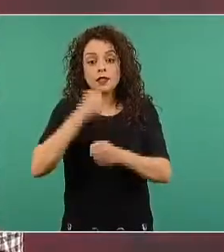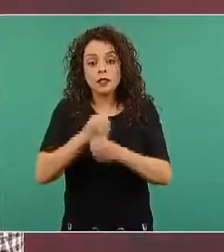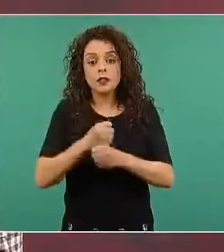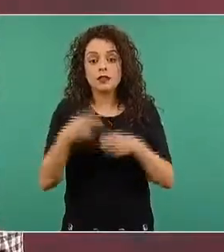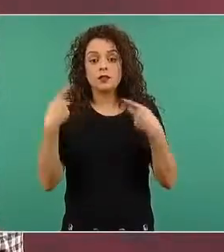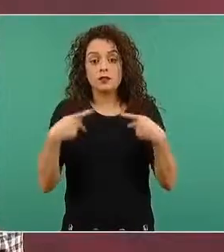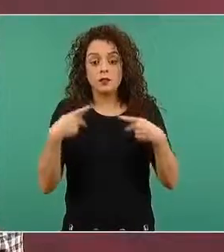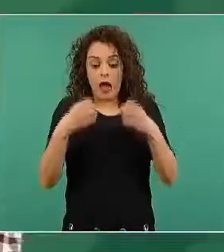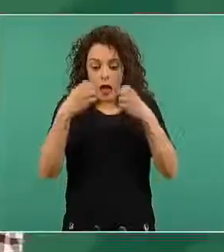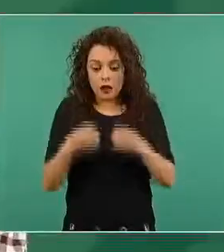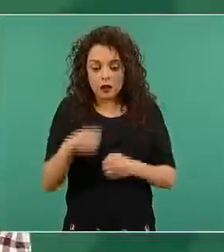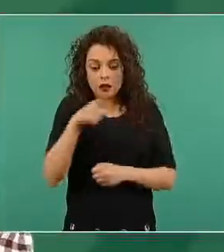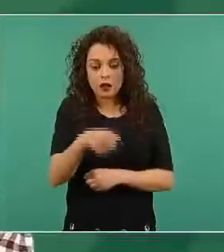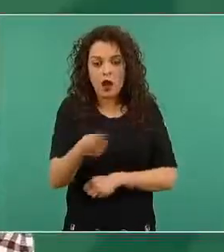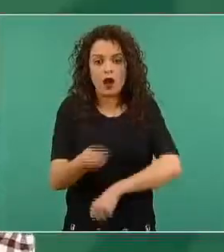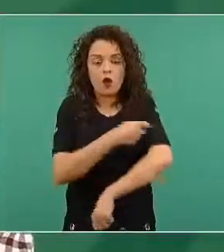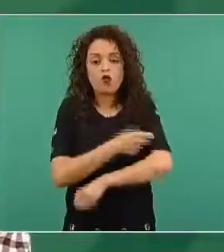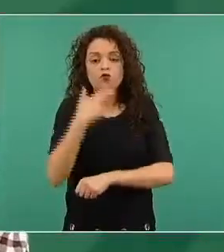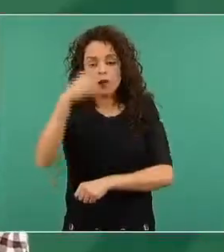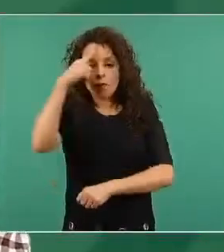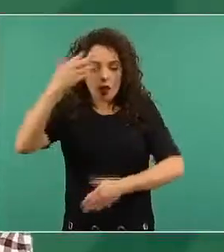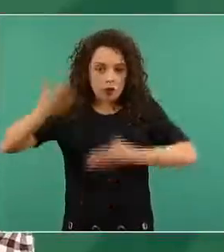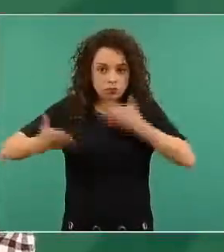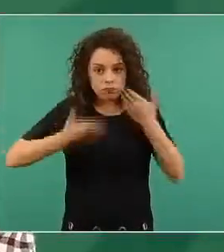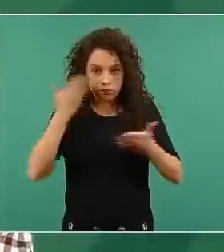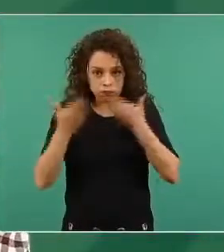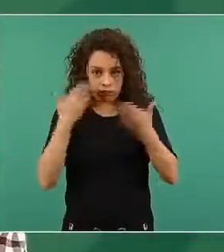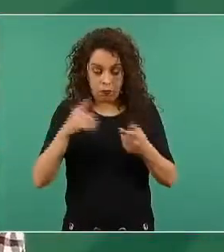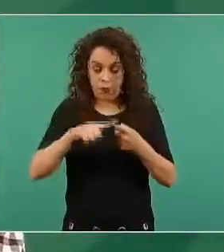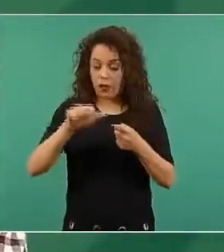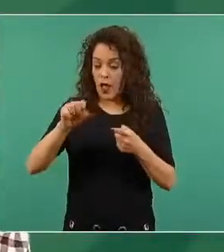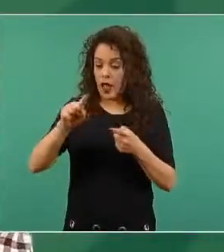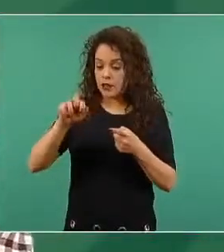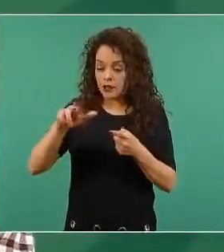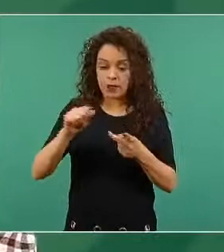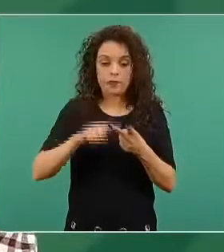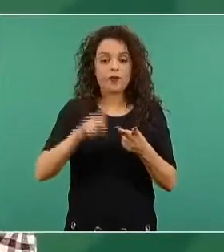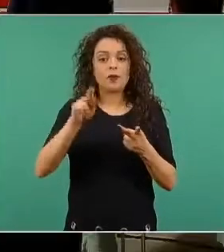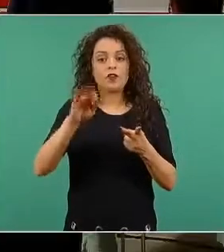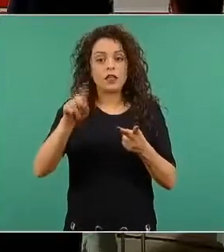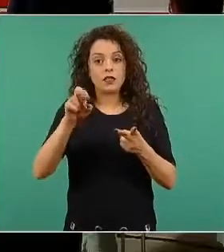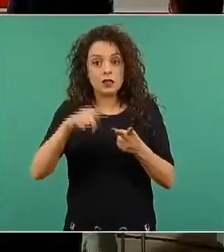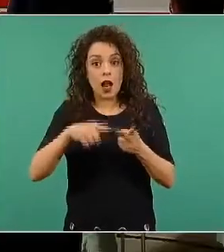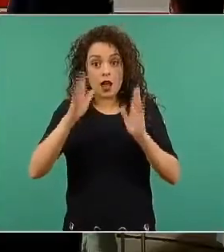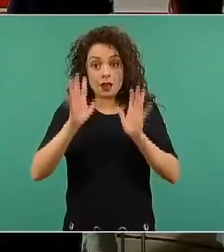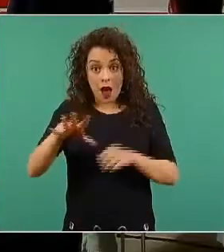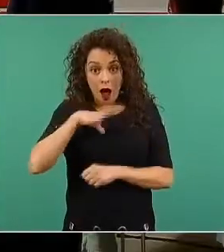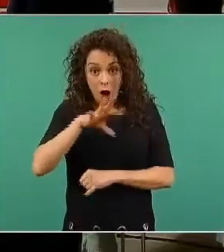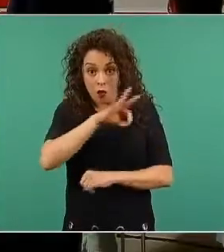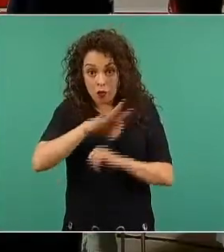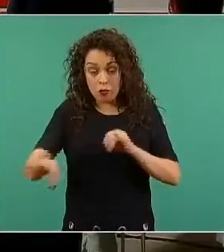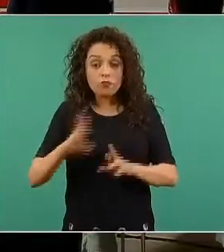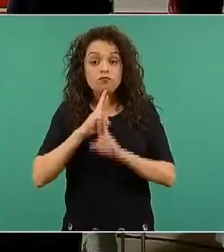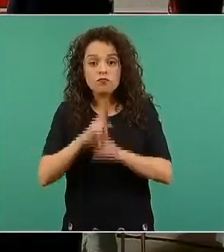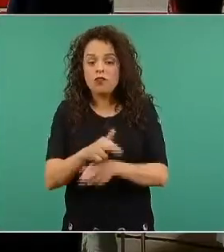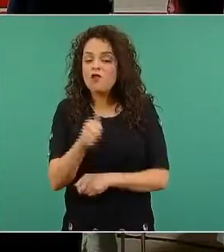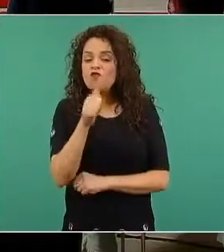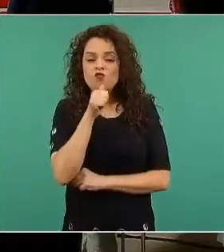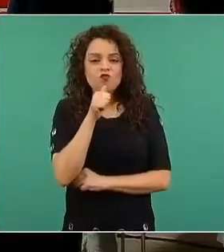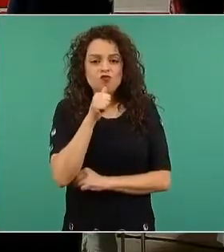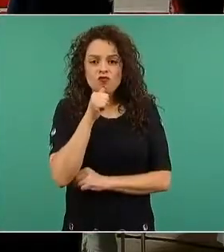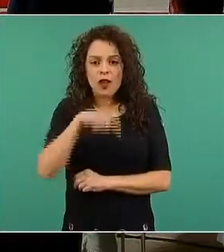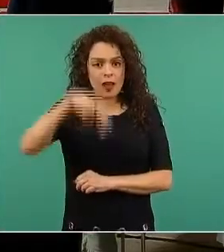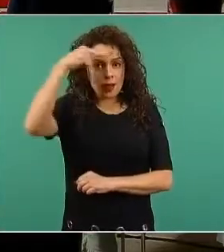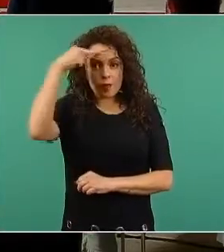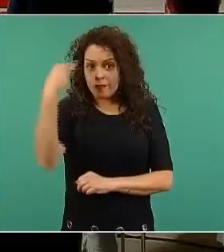que están en estudio. Entonces, ni para Astra ni para Pfizer se tienen los resultados finales, ni en México, ni